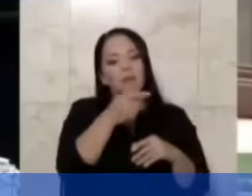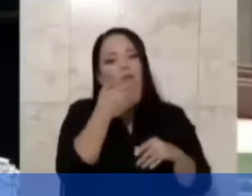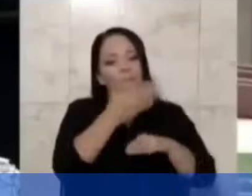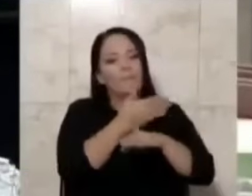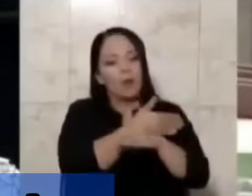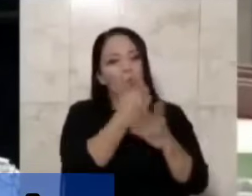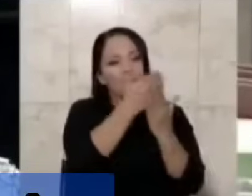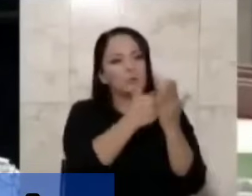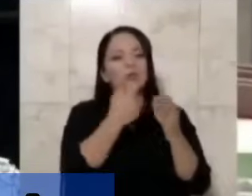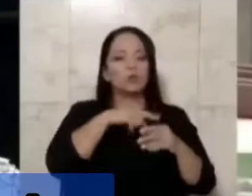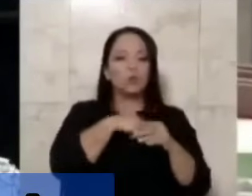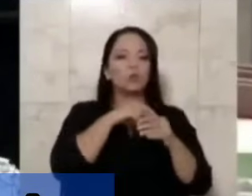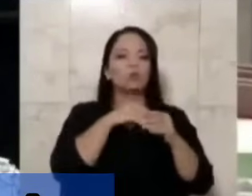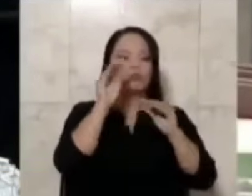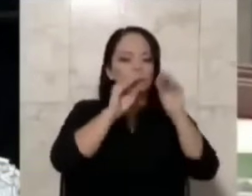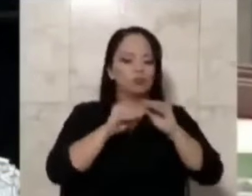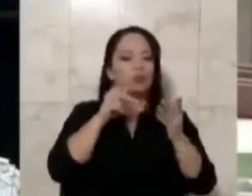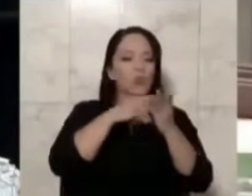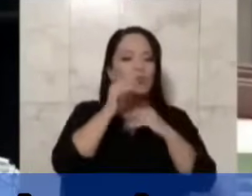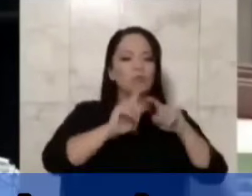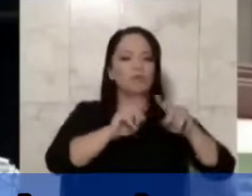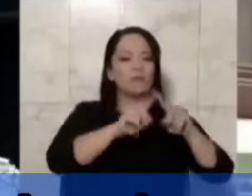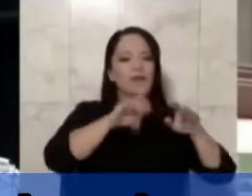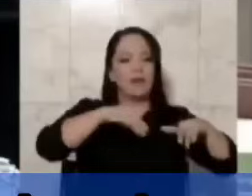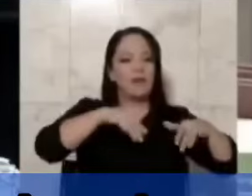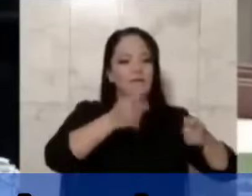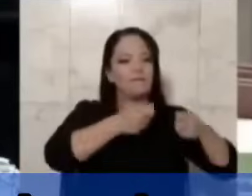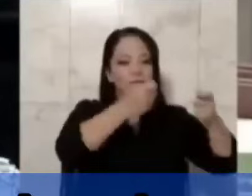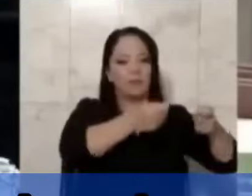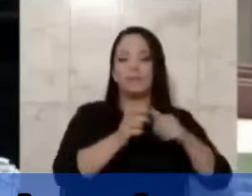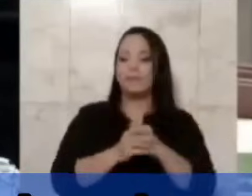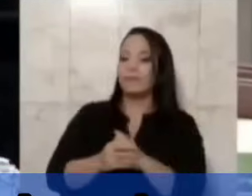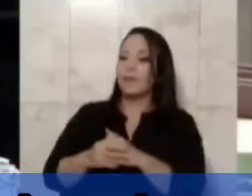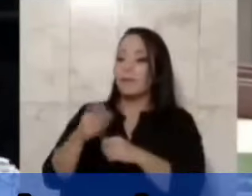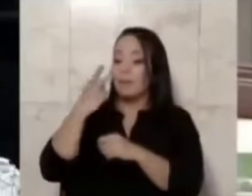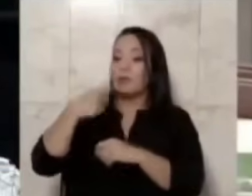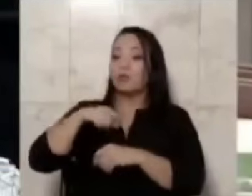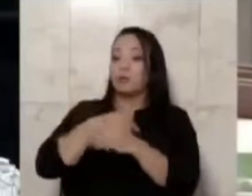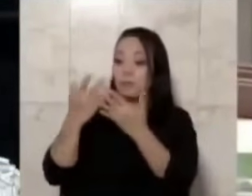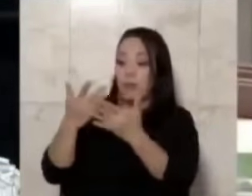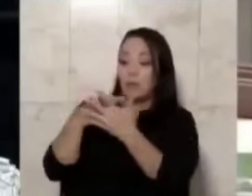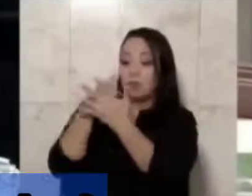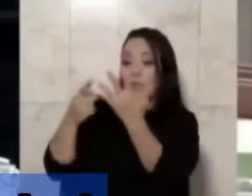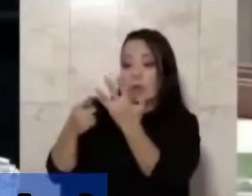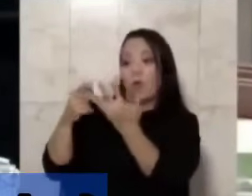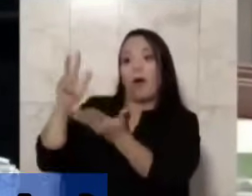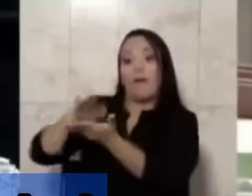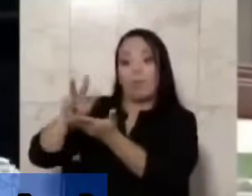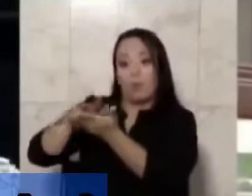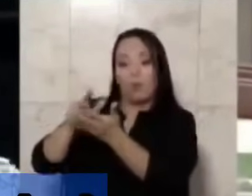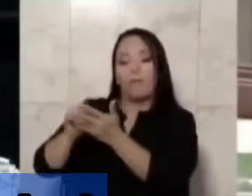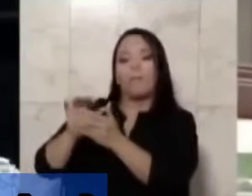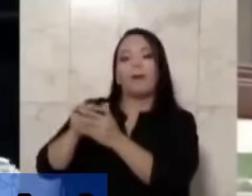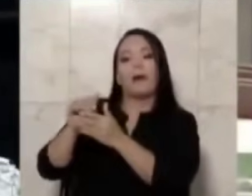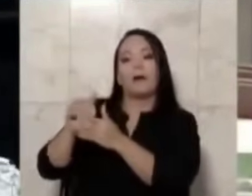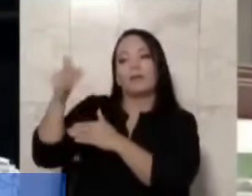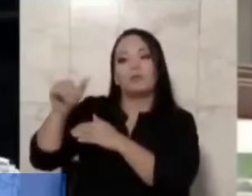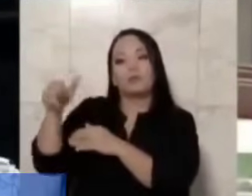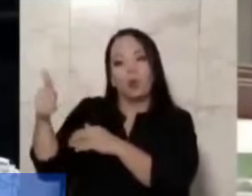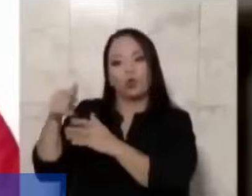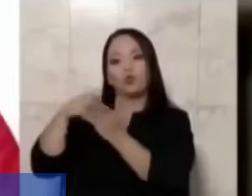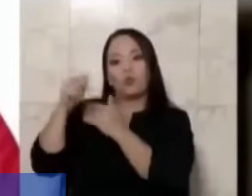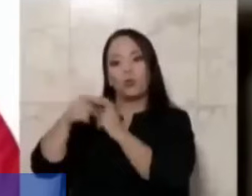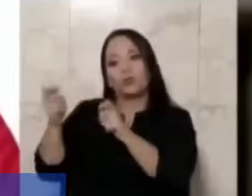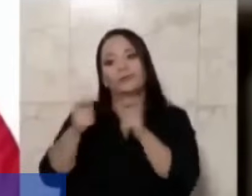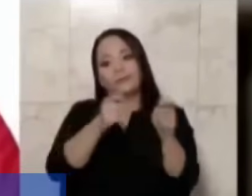varios proyectos que aún no han sido presentados. Muy bien, pero estamos esperando los 5 que ya presentamos para seguir con los otros, ¿verdad? Sí, señor. A ver